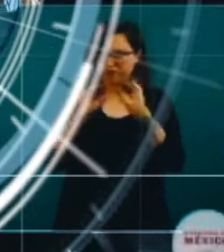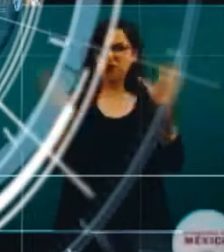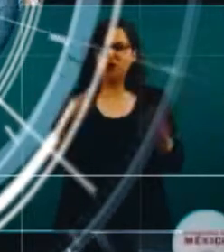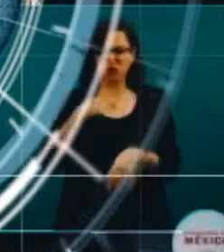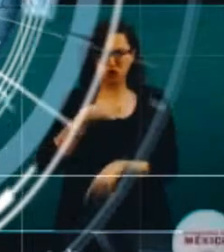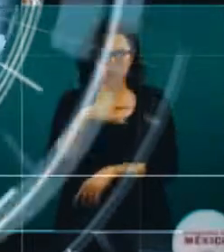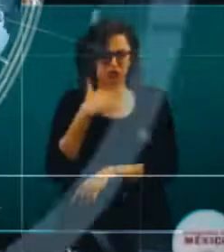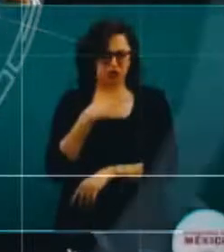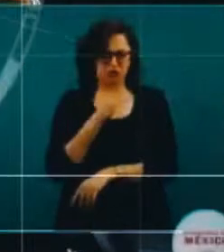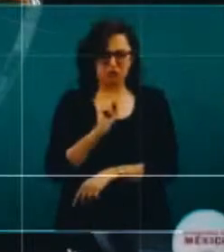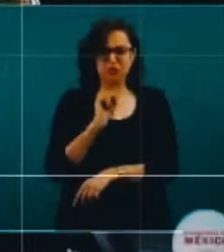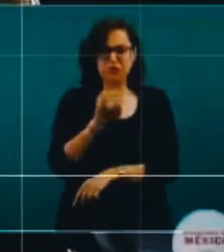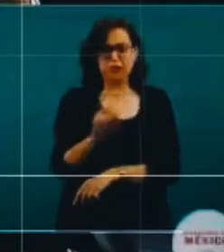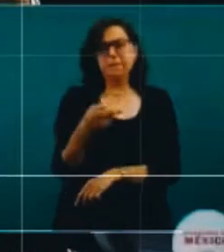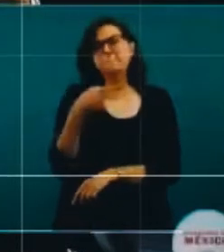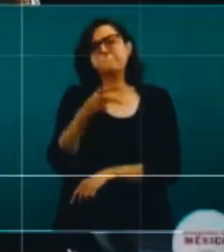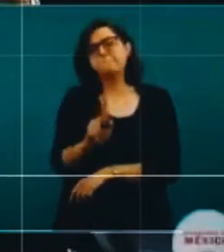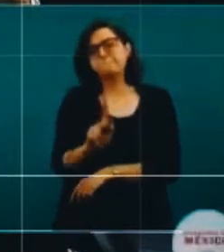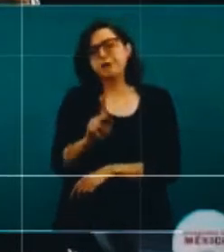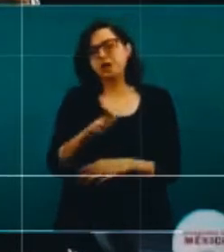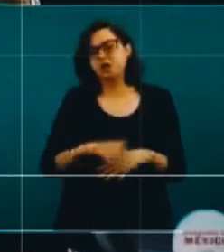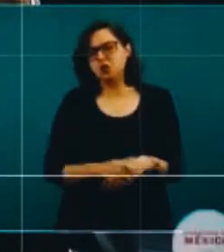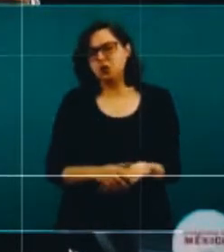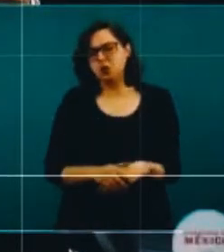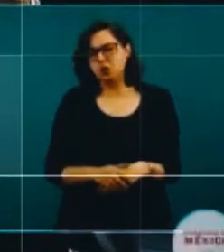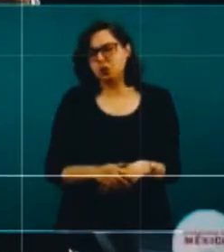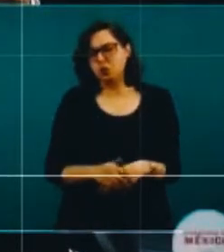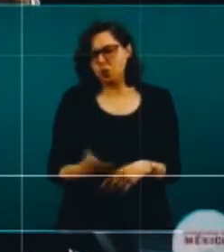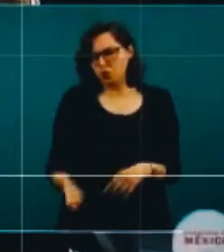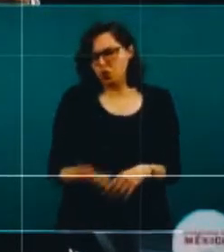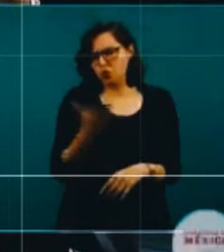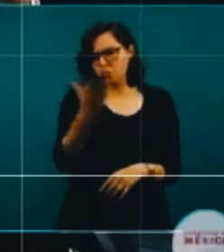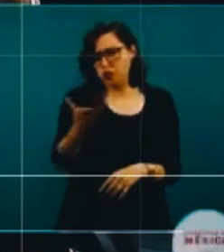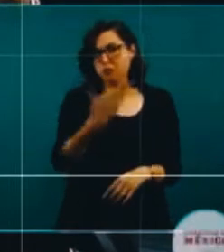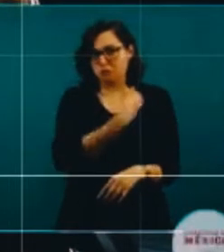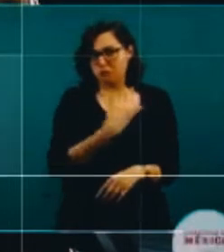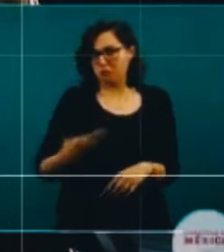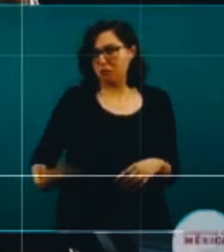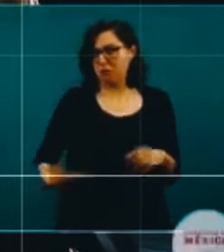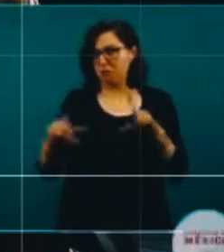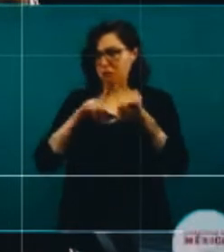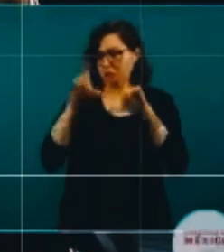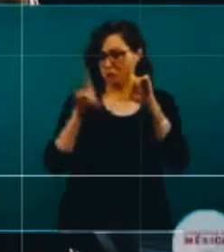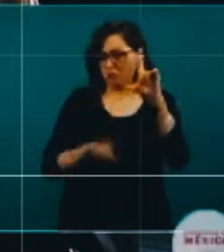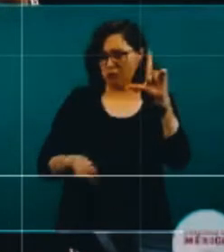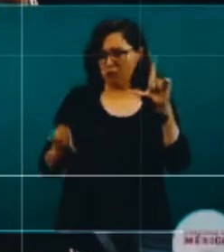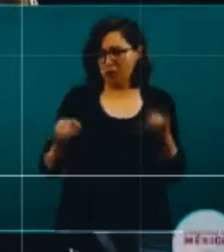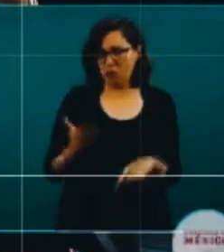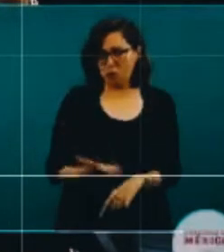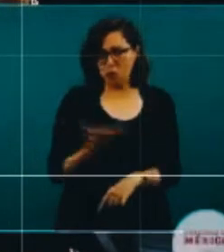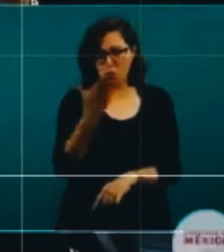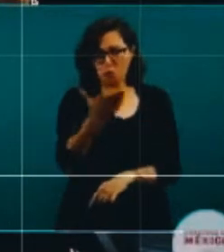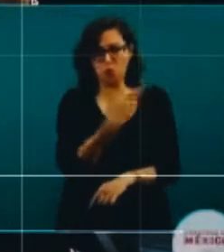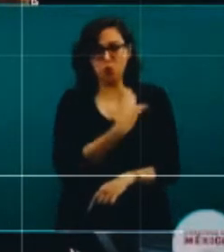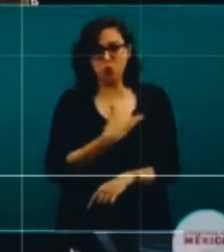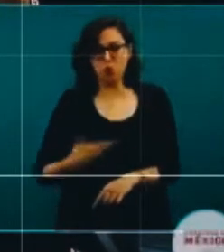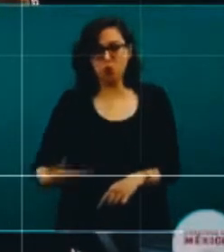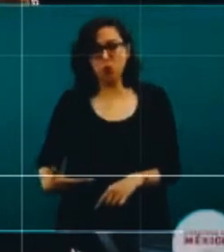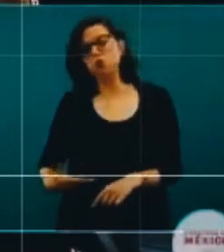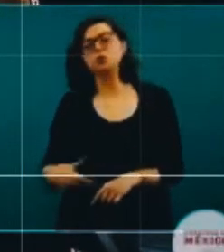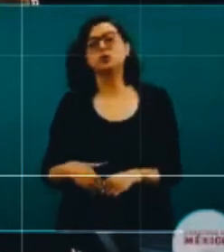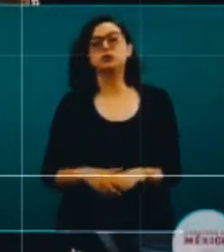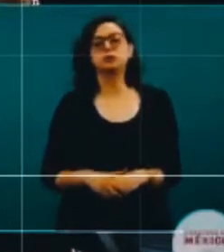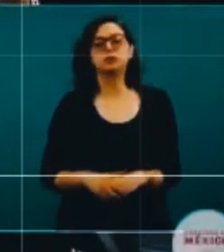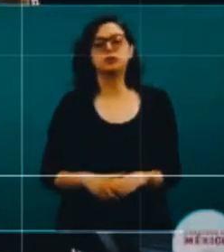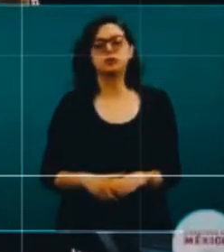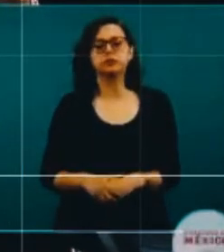como jefe de Estado, con la investidura de jefe de Estado, debe amainar los ataques